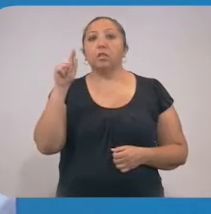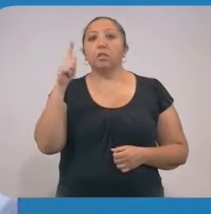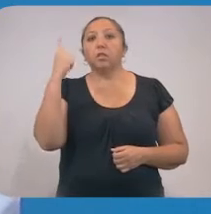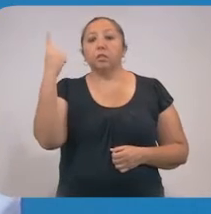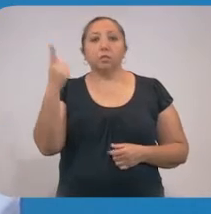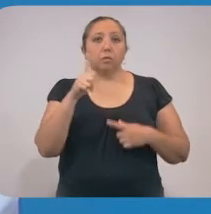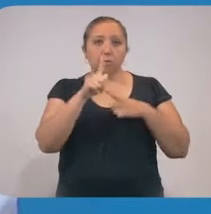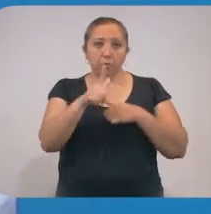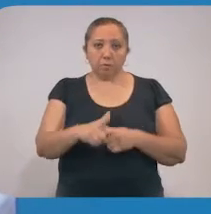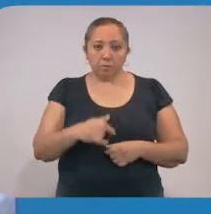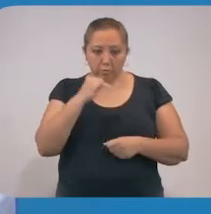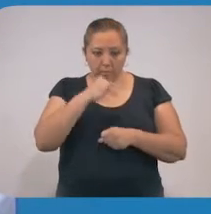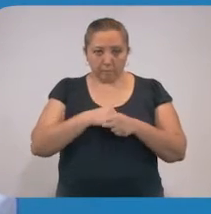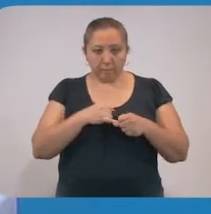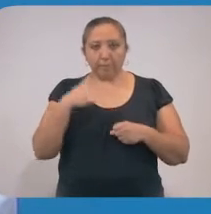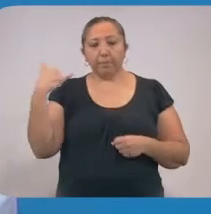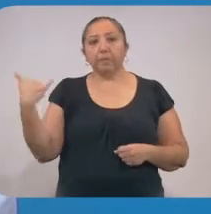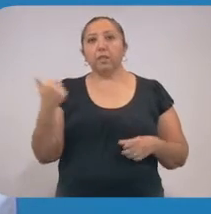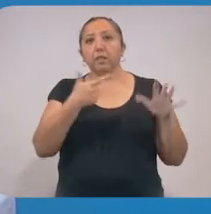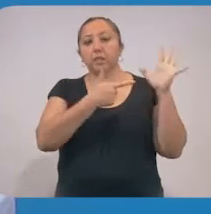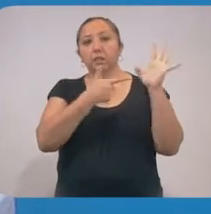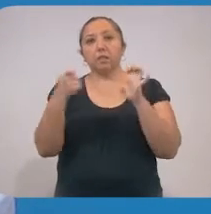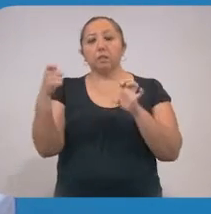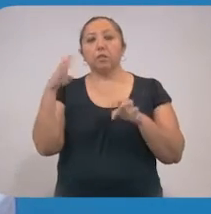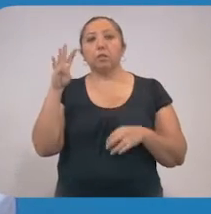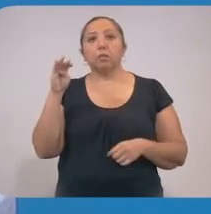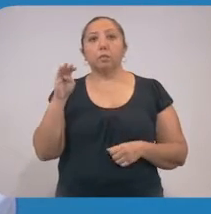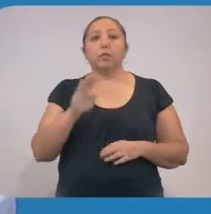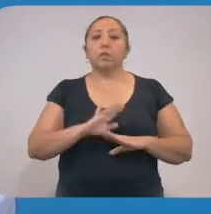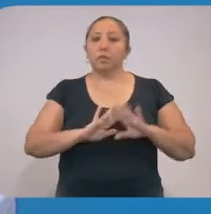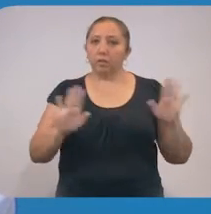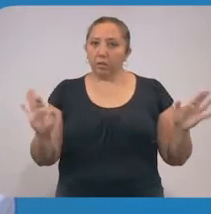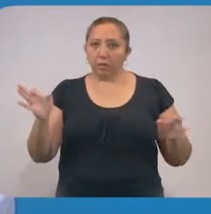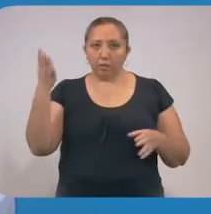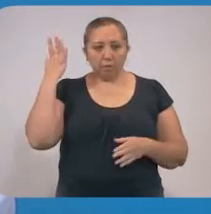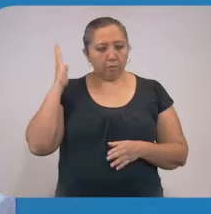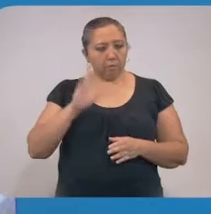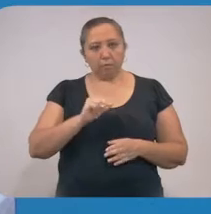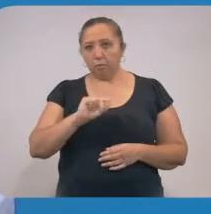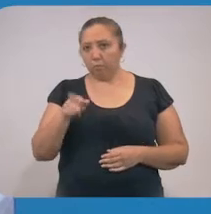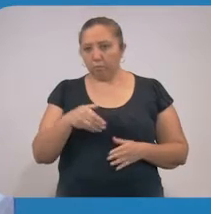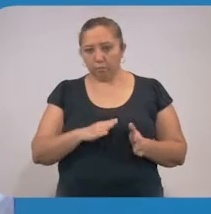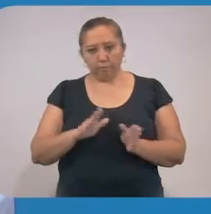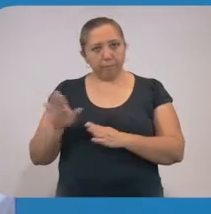continúan en estudio y 790 casos ya fueron descartados